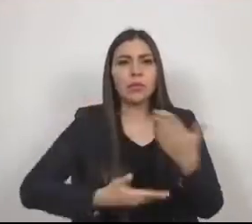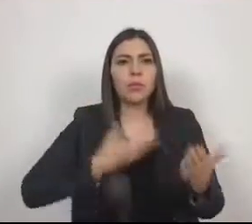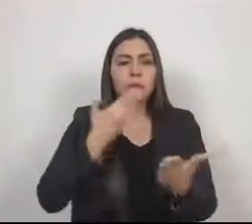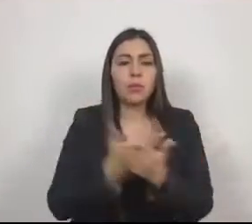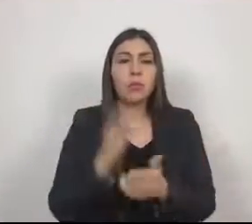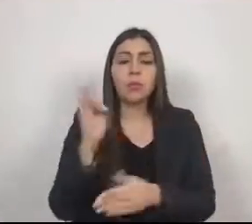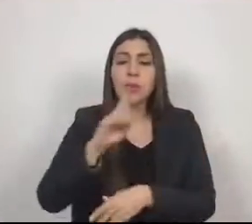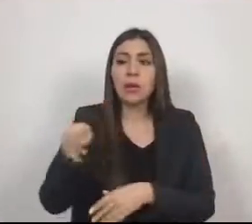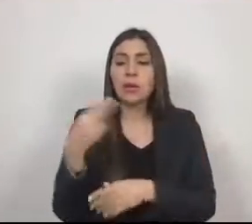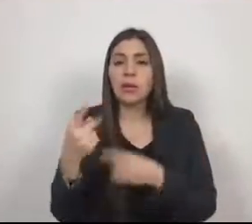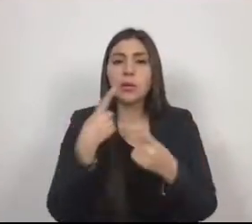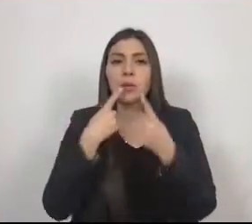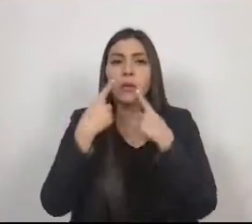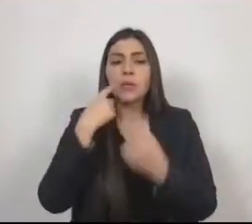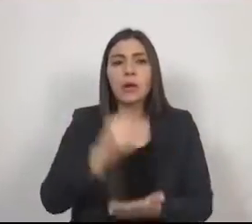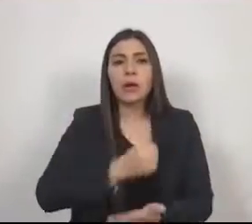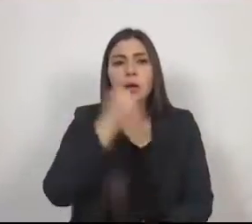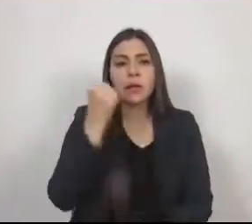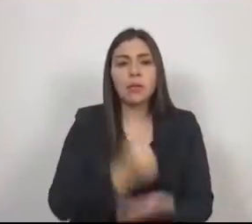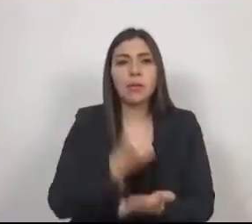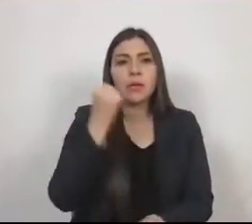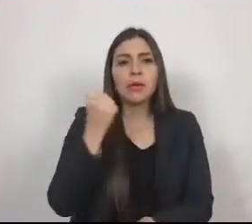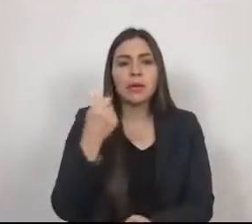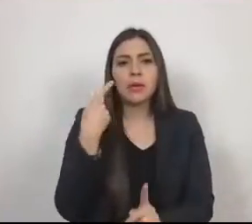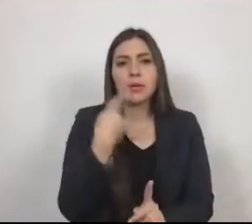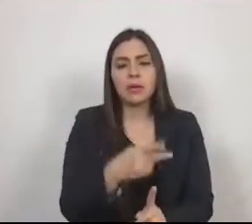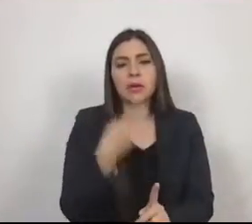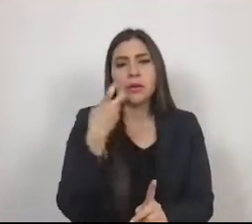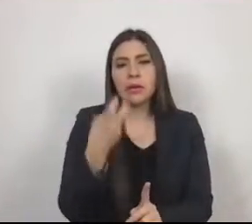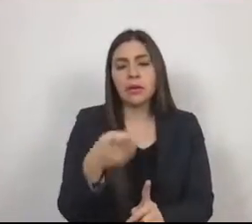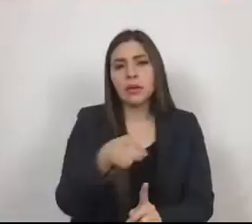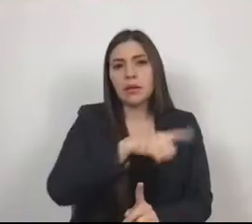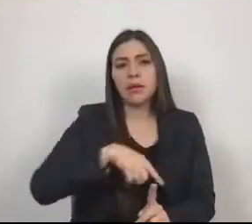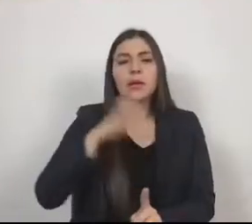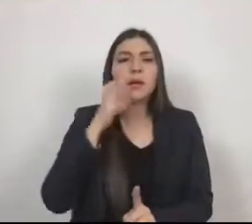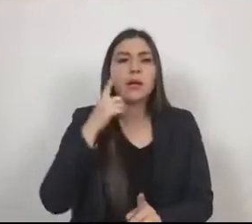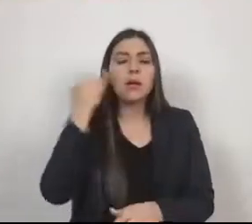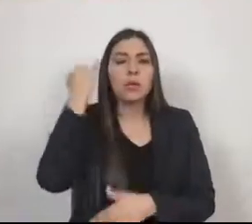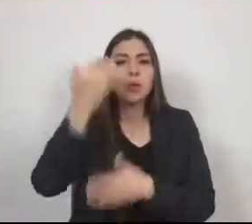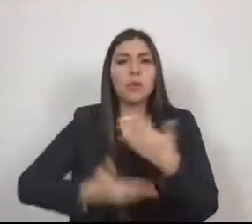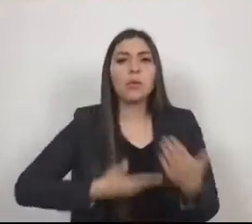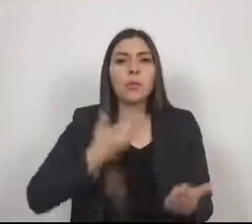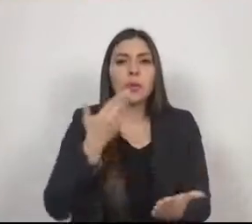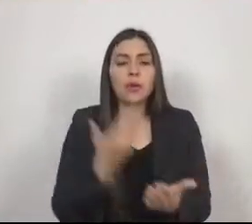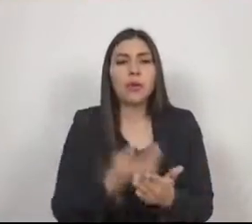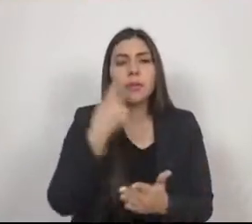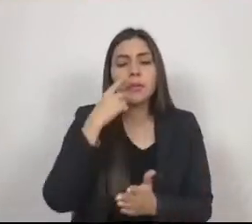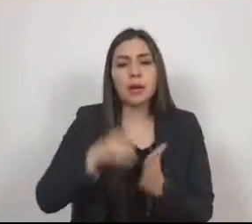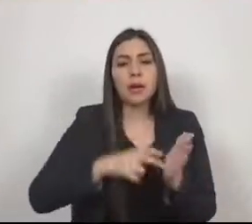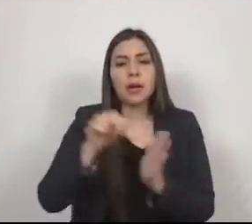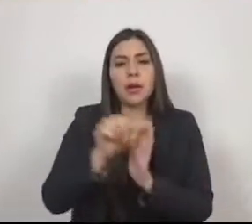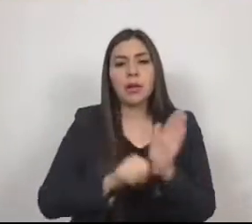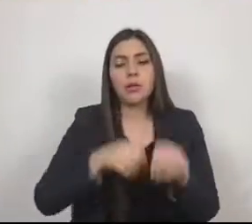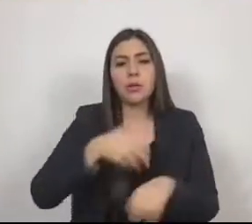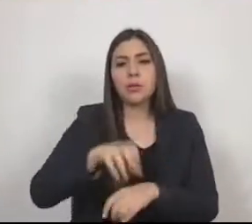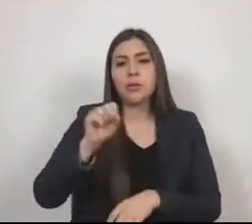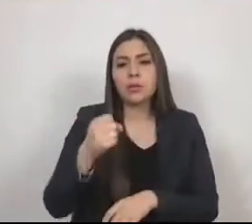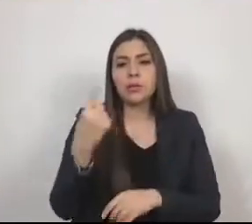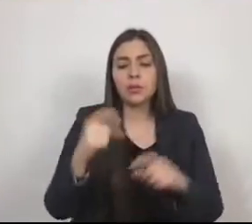caso a la aprobación de esa honorable soberanía la iniciativa que reforma el artículo 61,